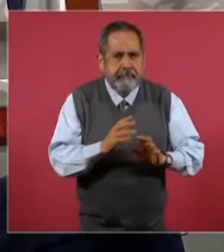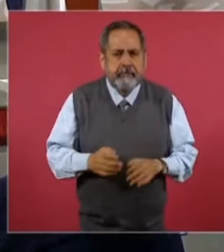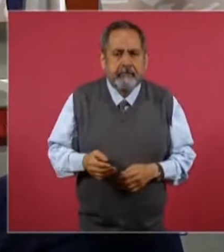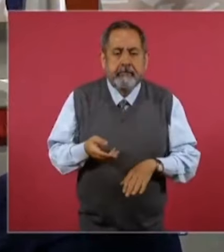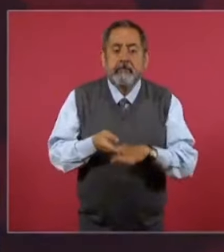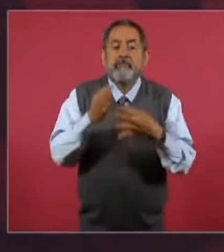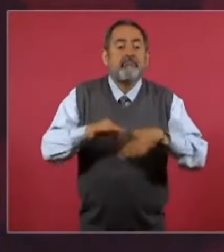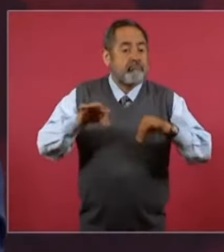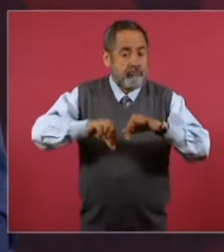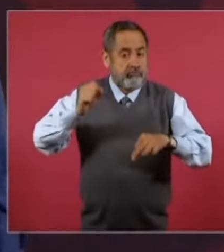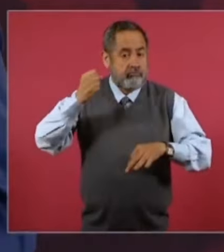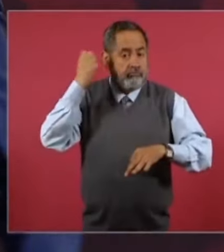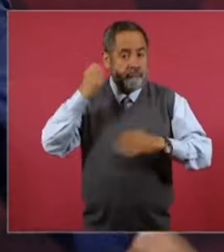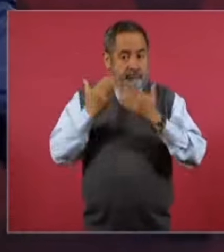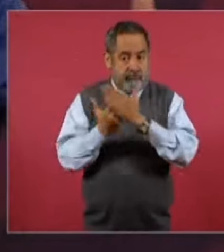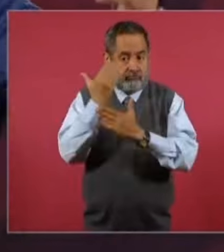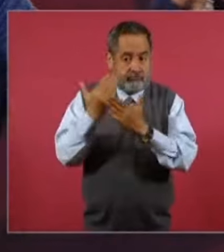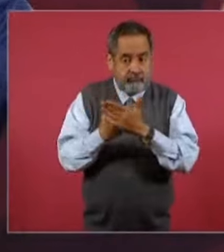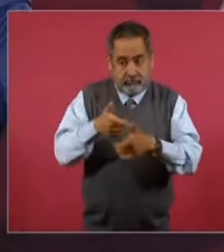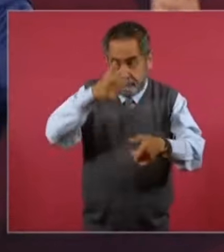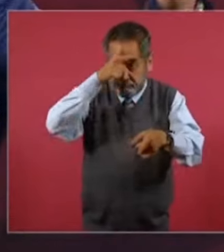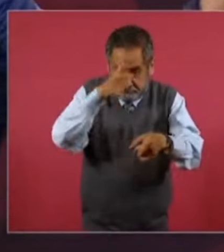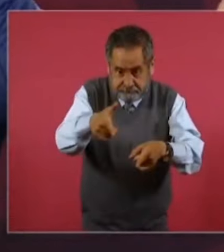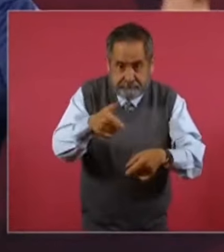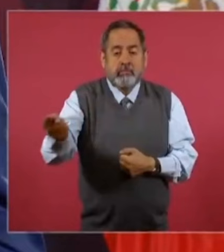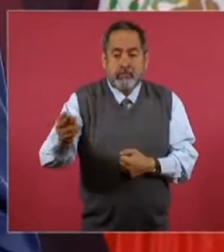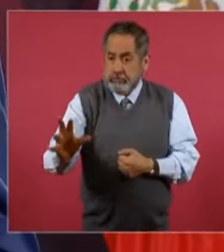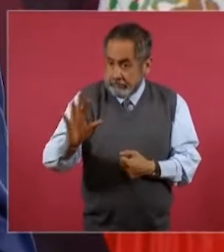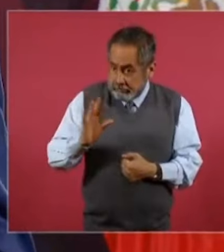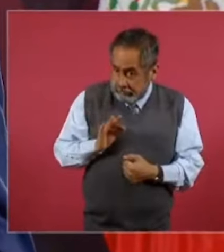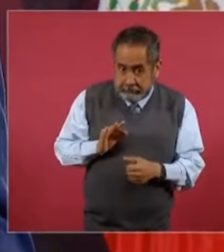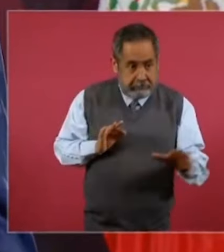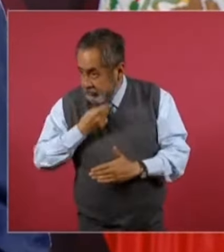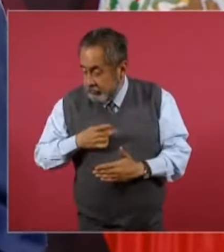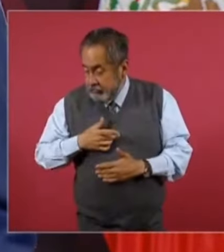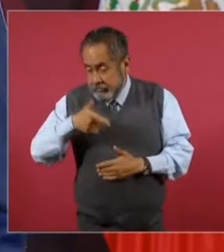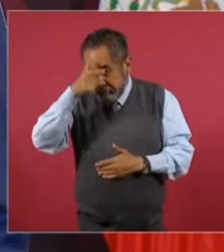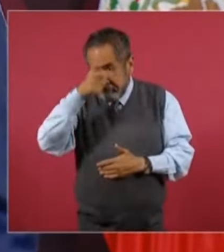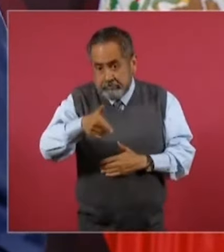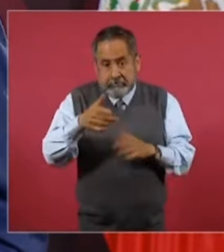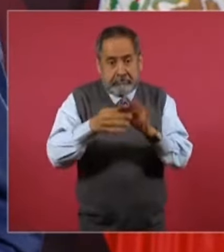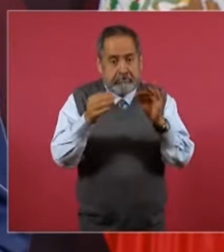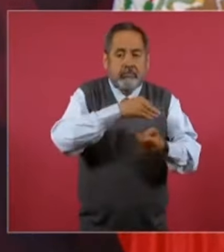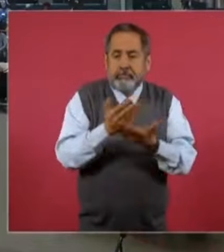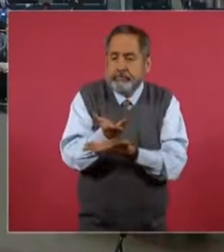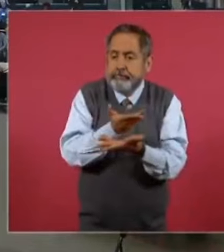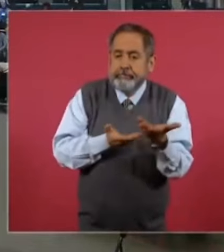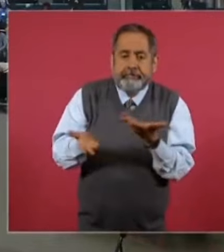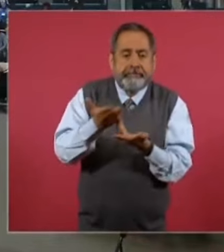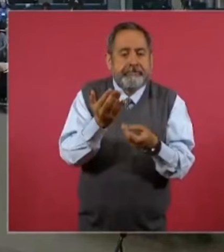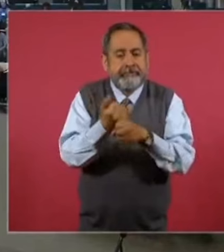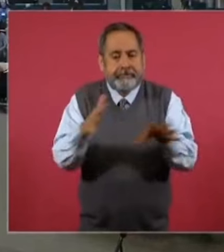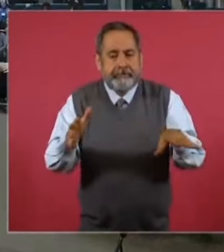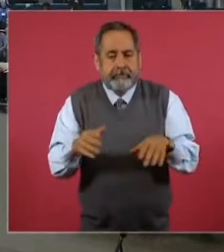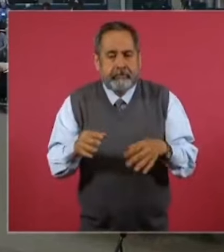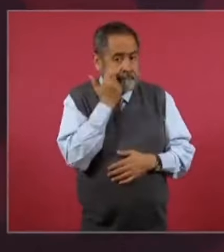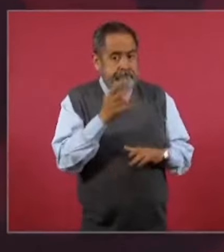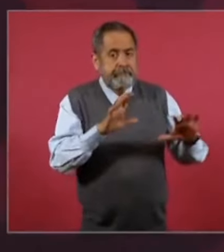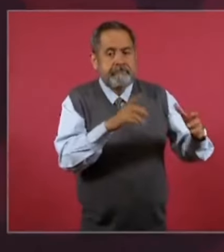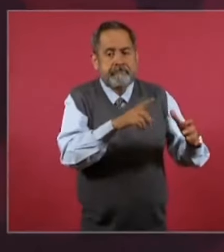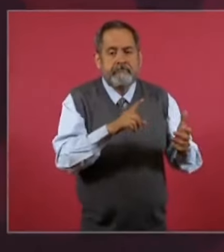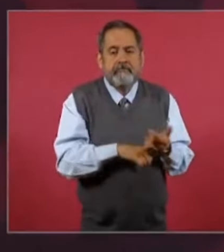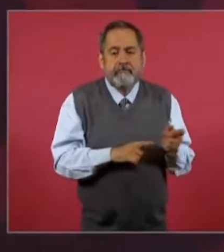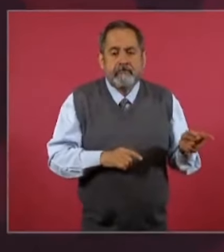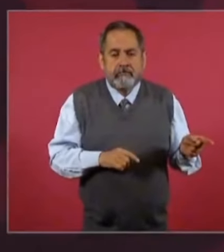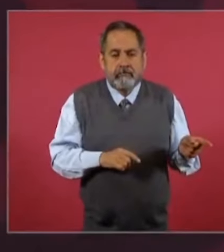muy buena la mañanera, porque yo aquí también con ustedes me informo. Nos informamos todos y socializamos la información. Ya